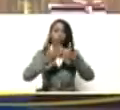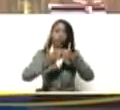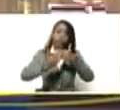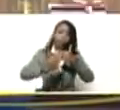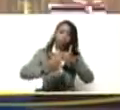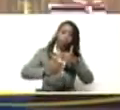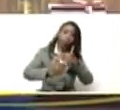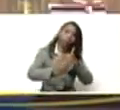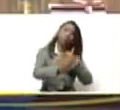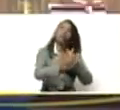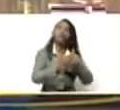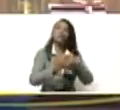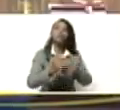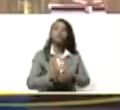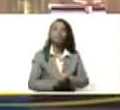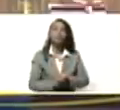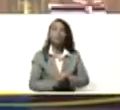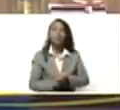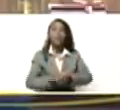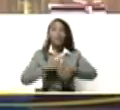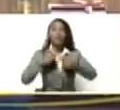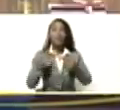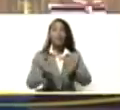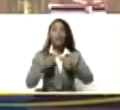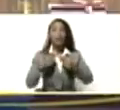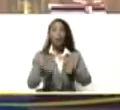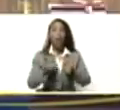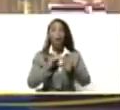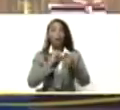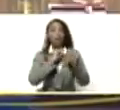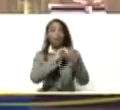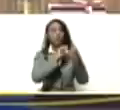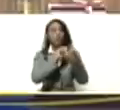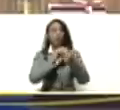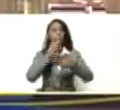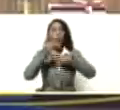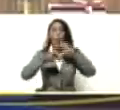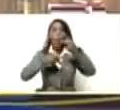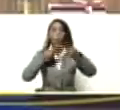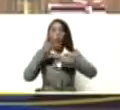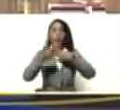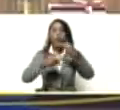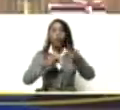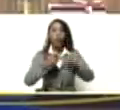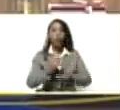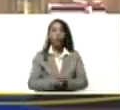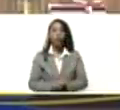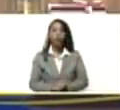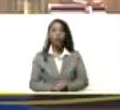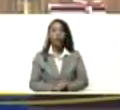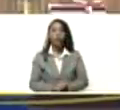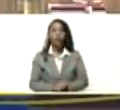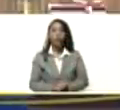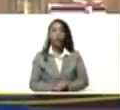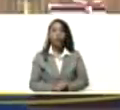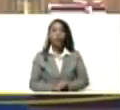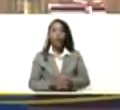se combinaba una cuarentena flexible siete días de protección